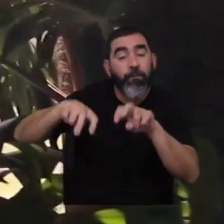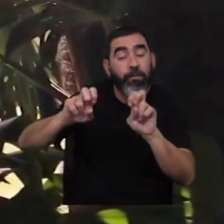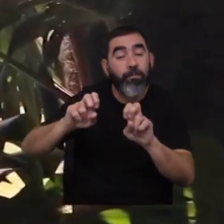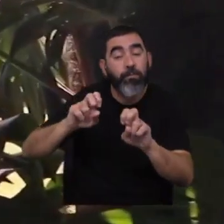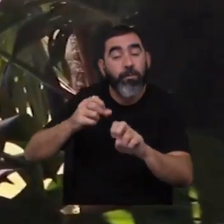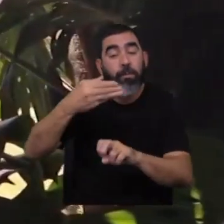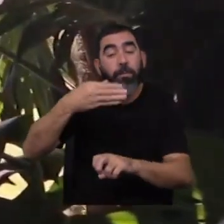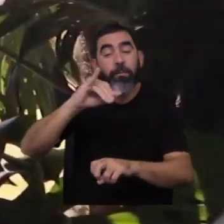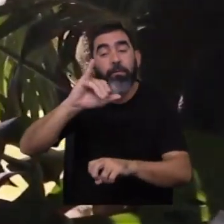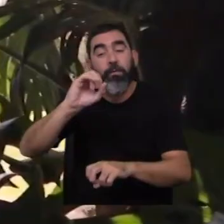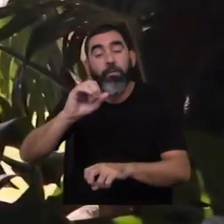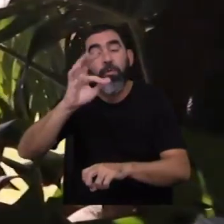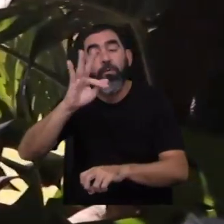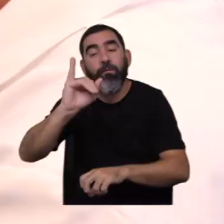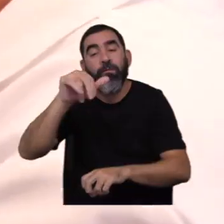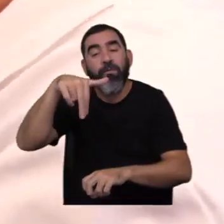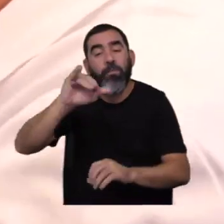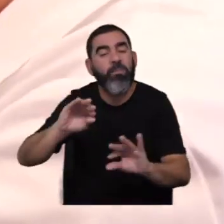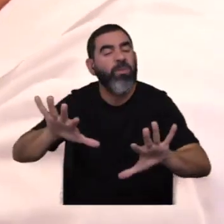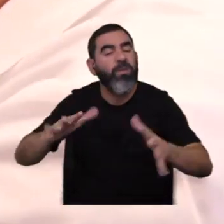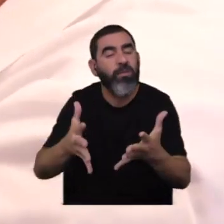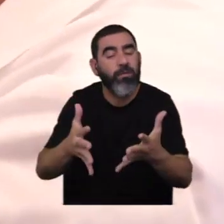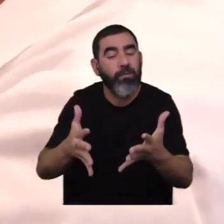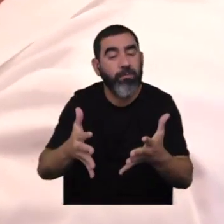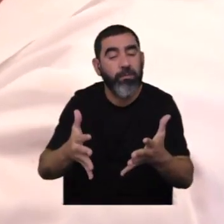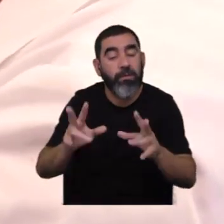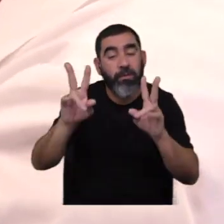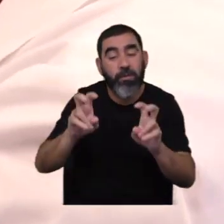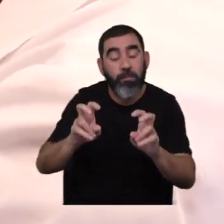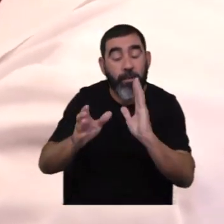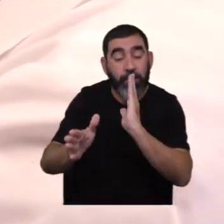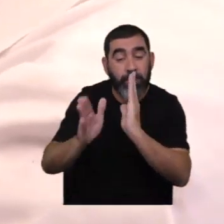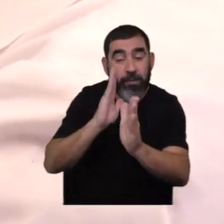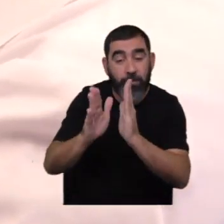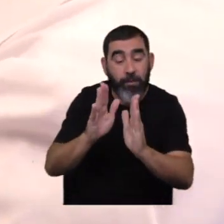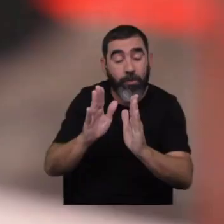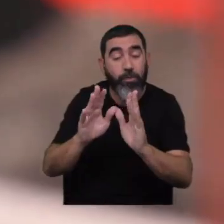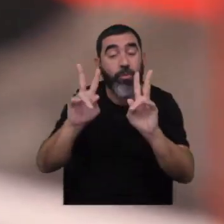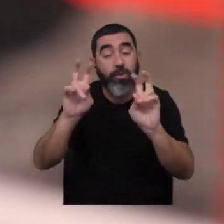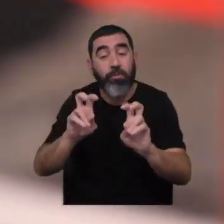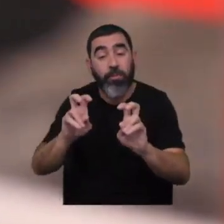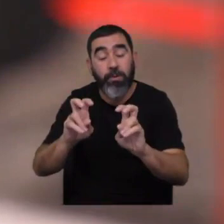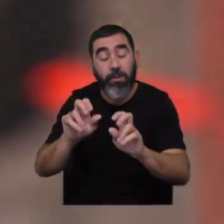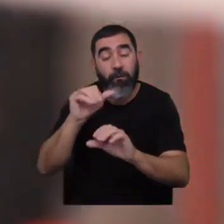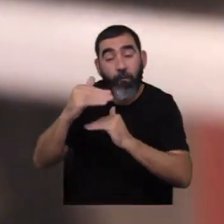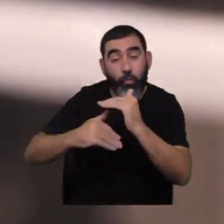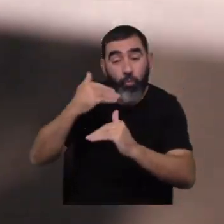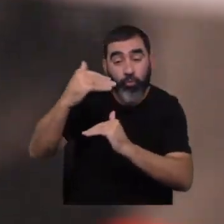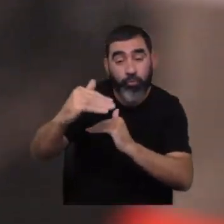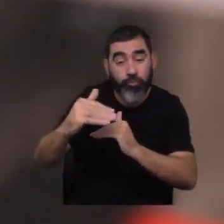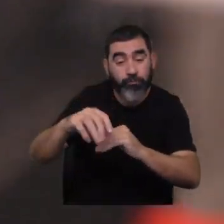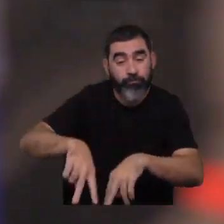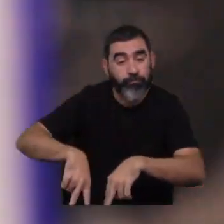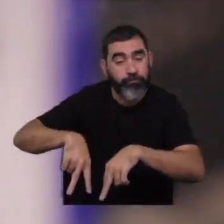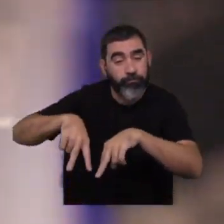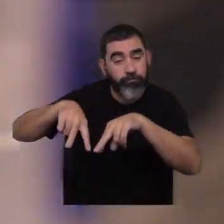como biofilm. Y esto puede significar, desde el punto de vista terapéutico y desde el punto de vista evolutivo, el estudio